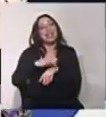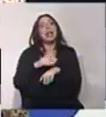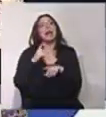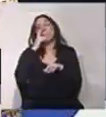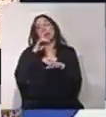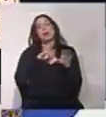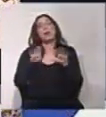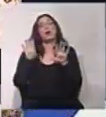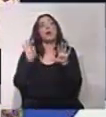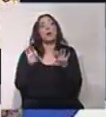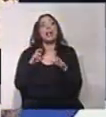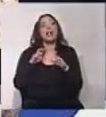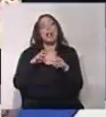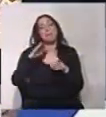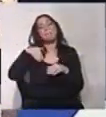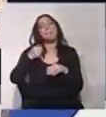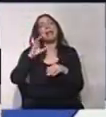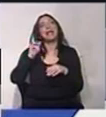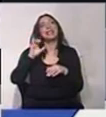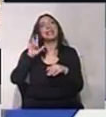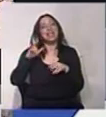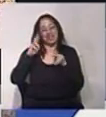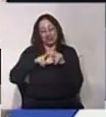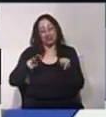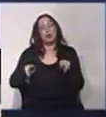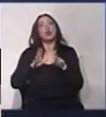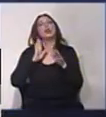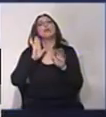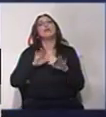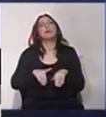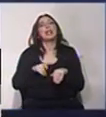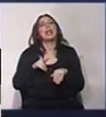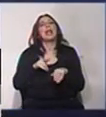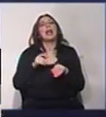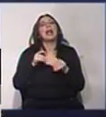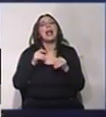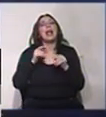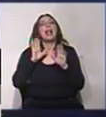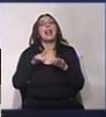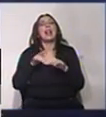teníamos una sala, la sala del Hospital Maciel era la sala donde se internaban, sobre todo se privilegiaba el